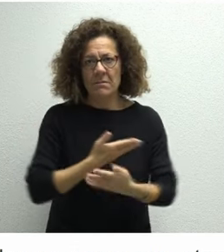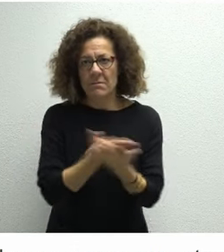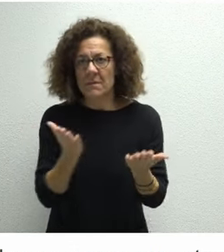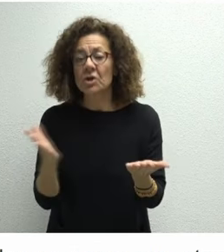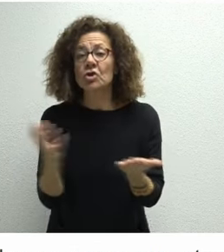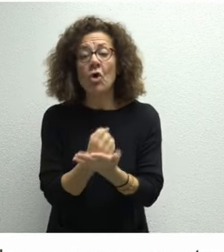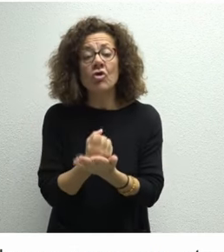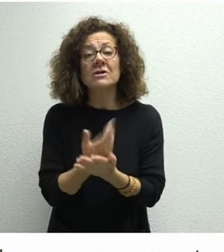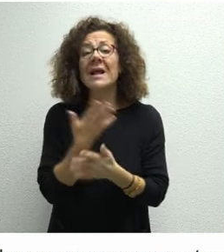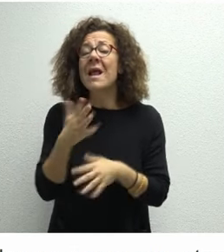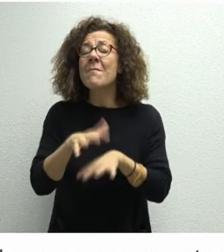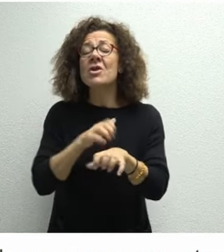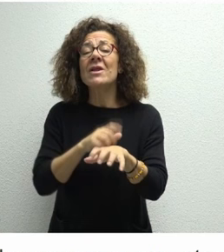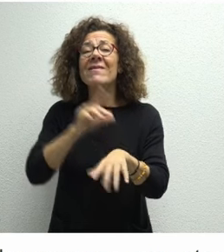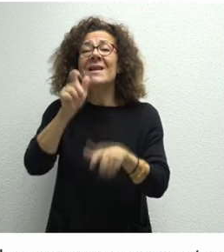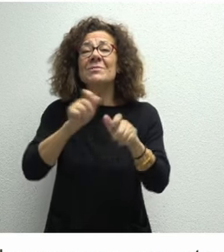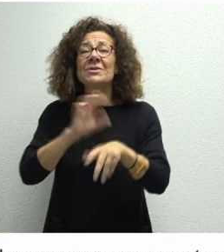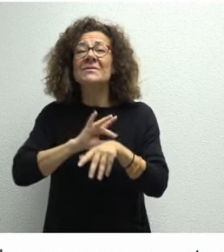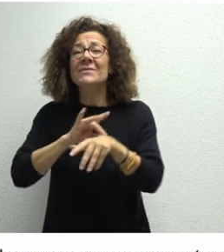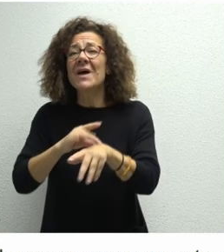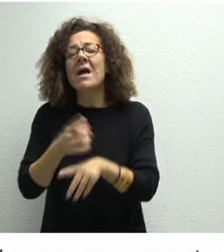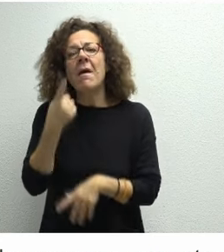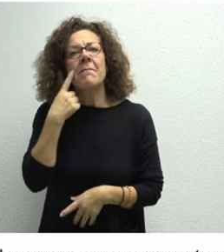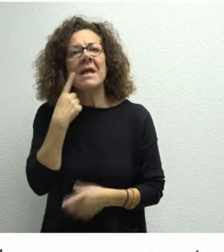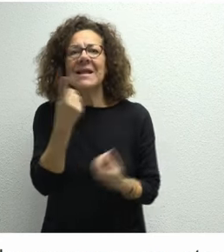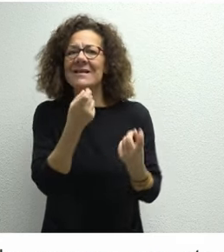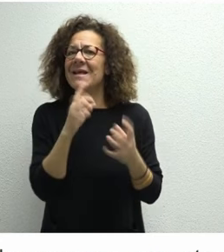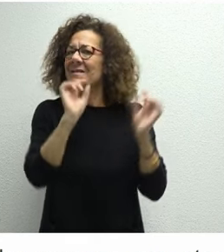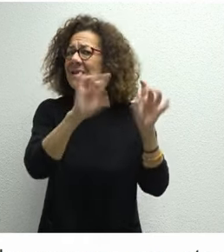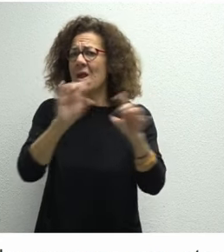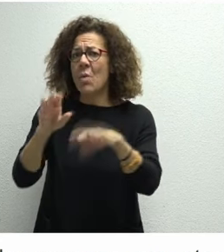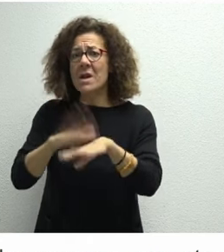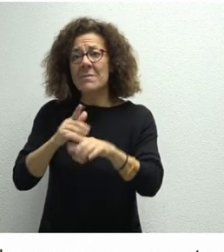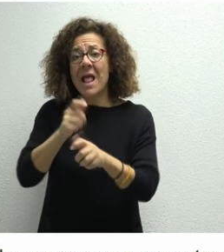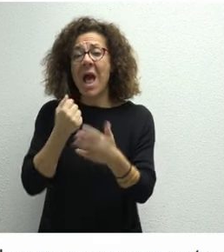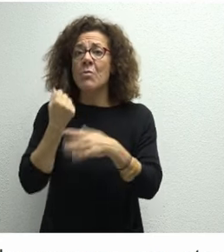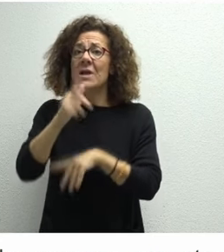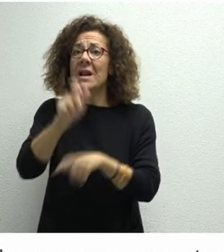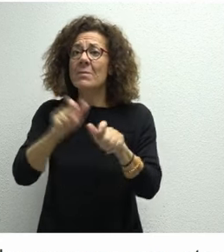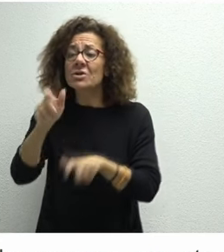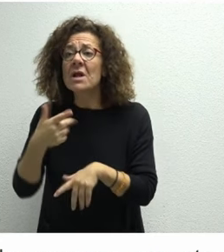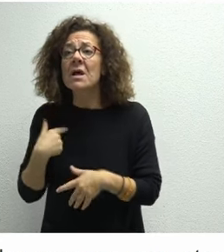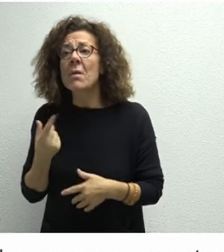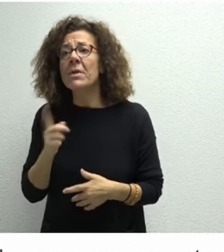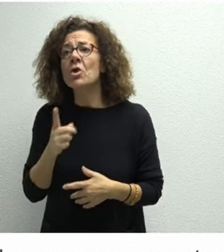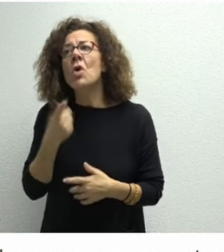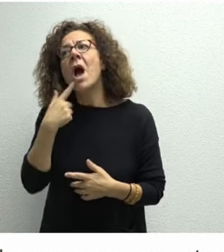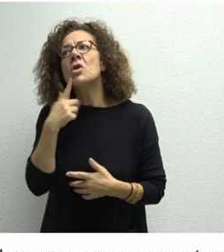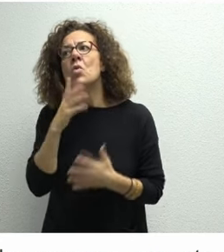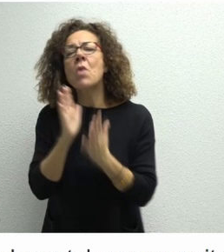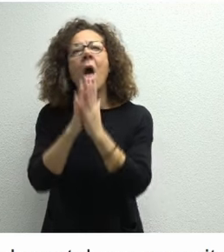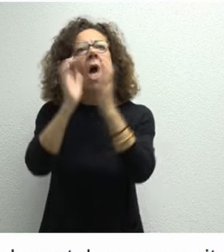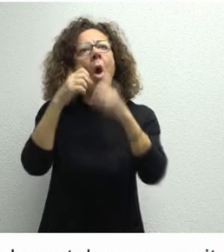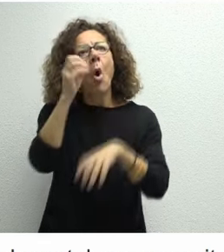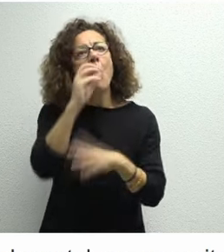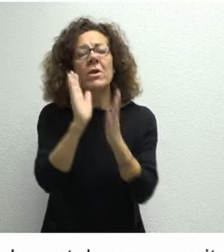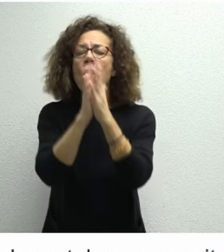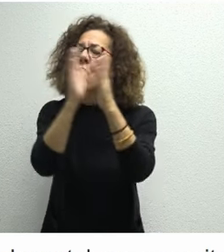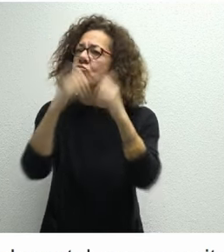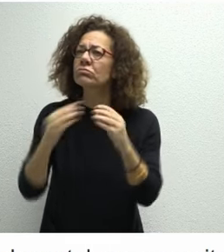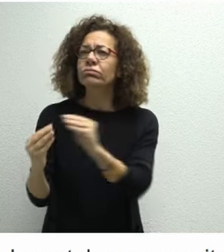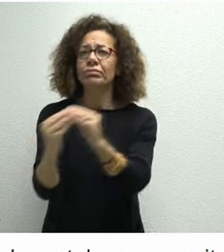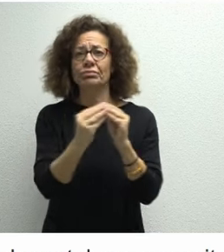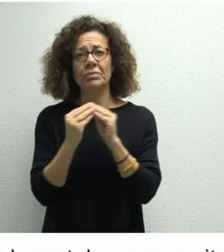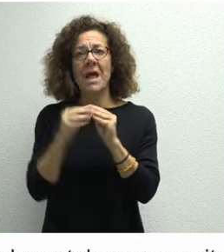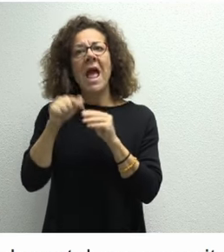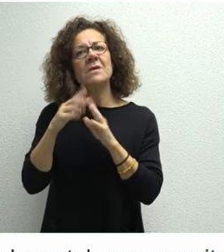casi todos los agente implicado al final detectan las mismas necesidades Para apoyar a la persona pero no se no se hace una apuesta común no Esto es lo que lo que hemos ido